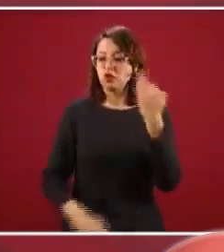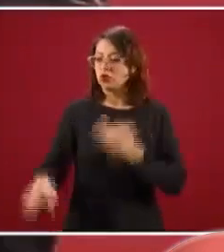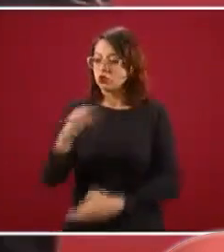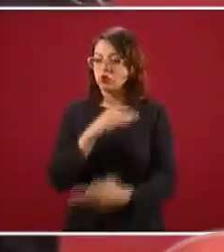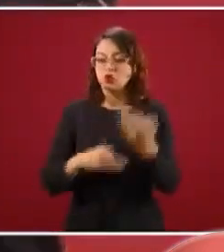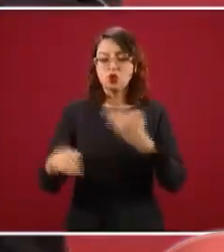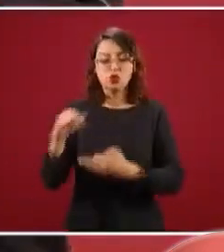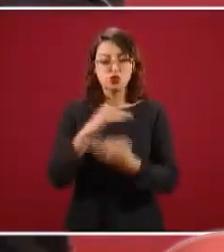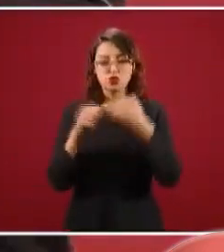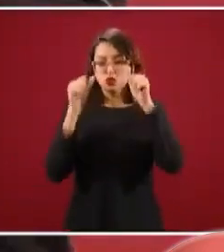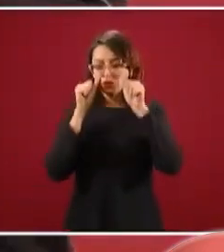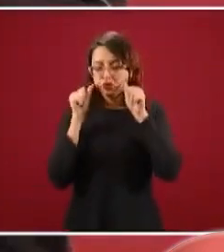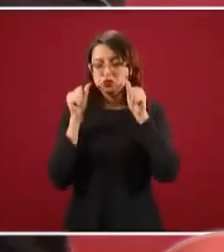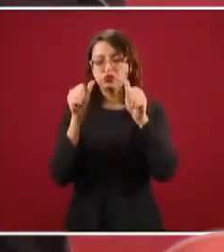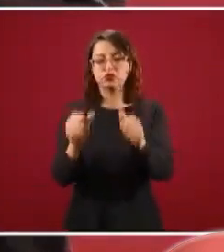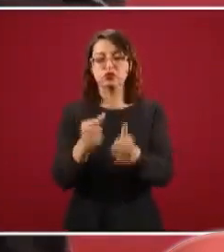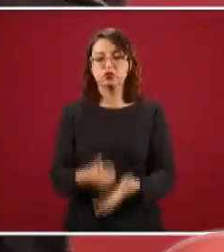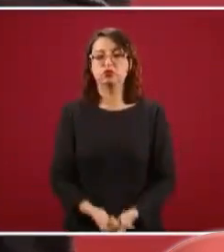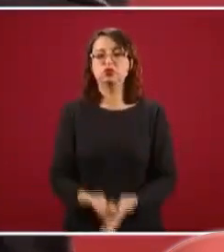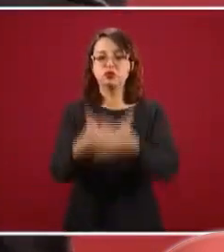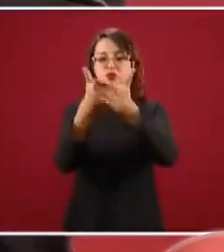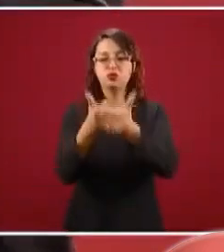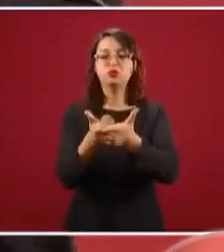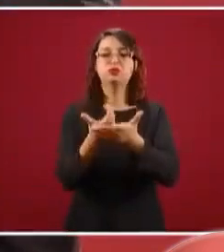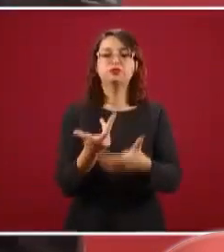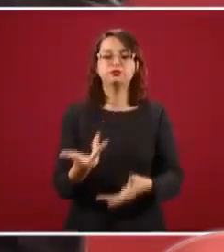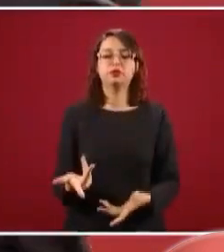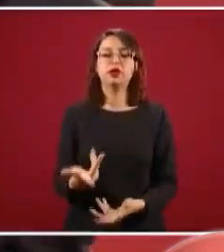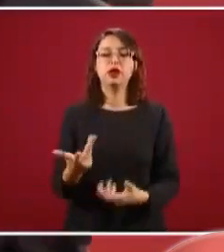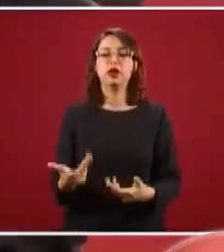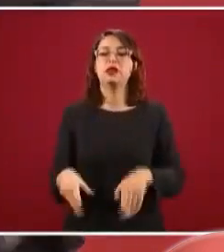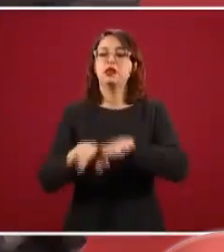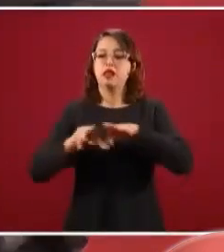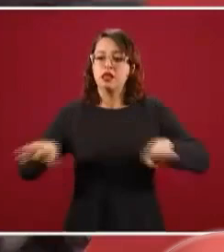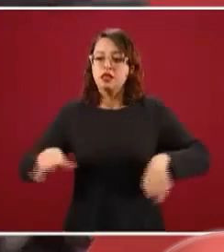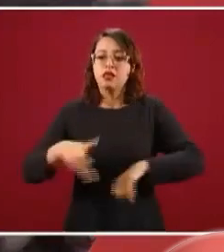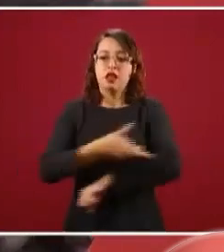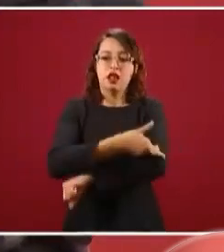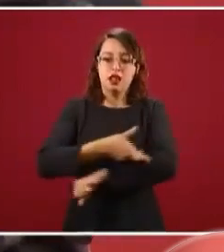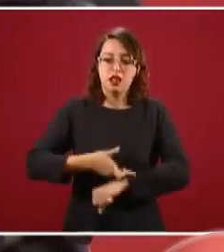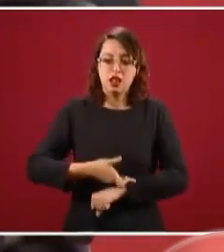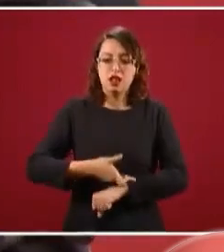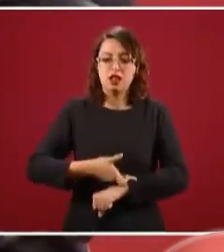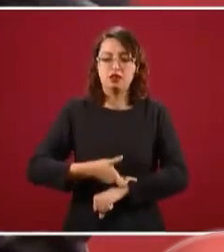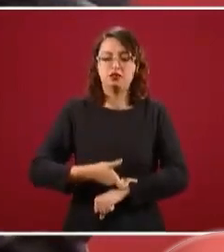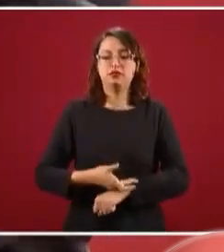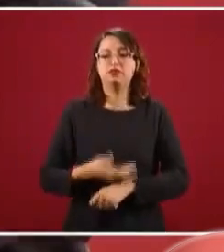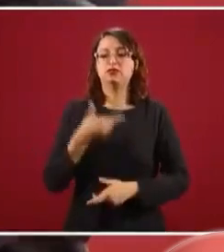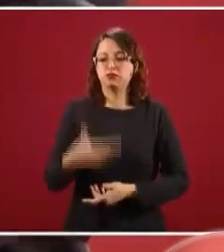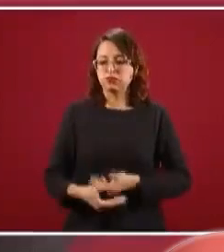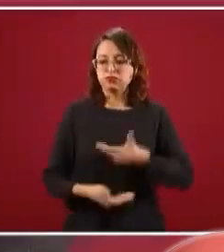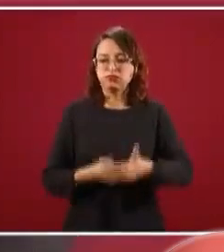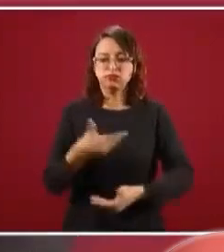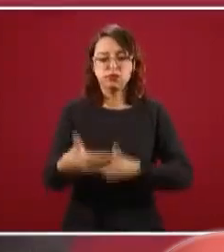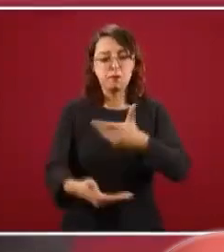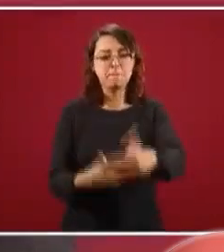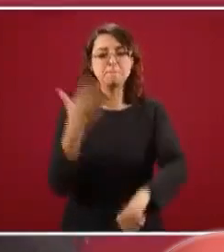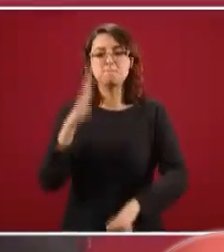ayudar. Y es democracia en la familia que avanza cada vez